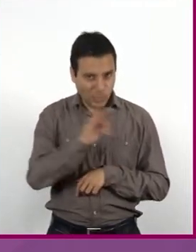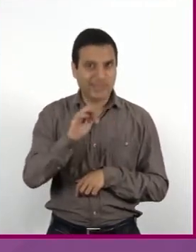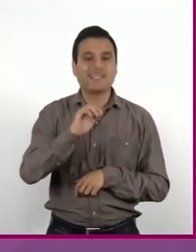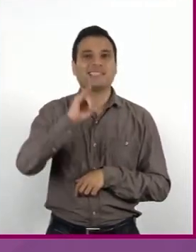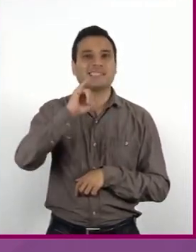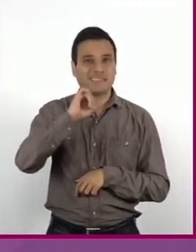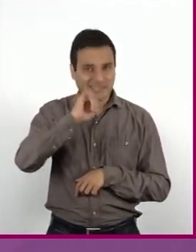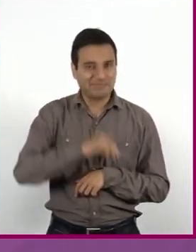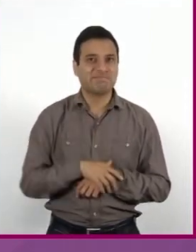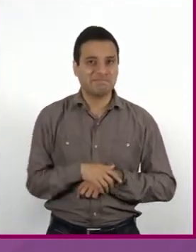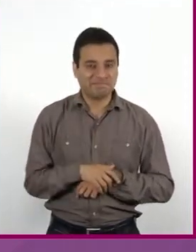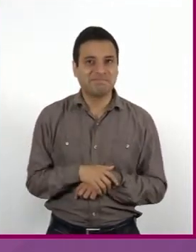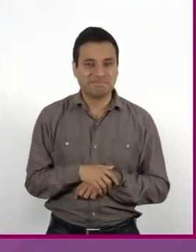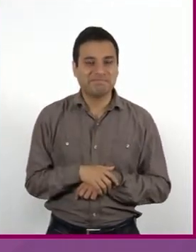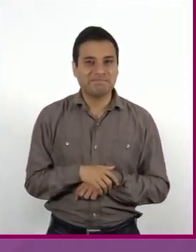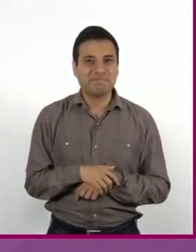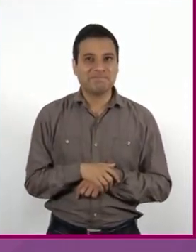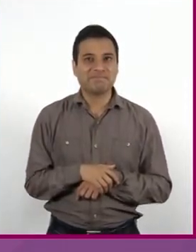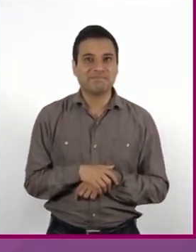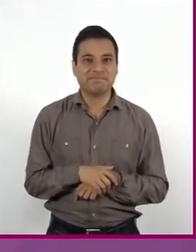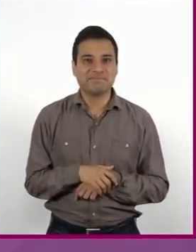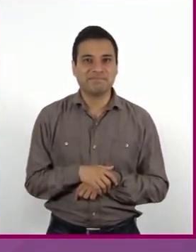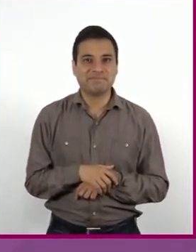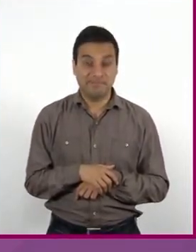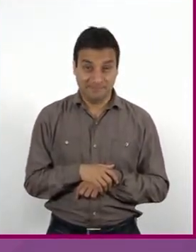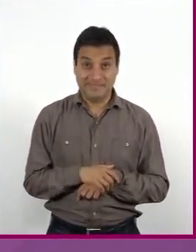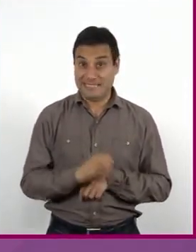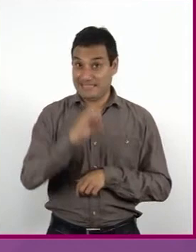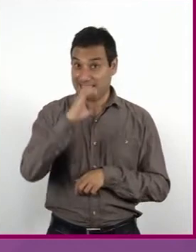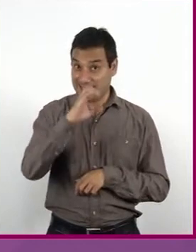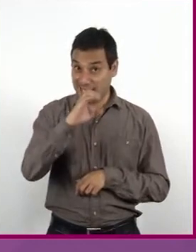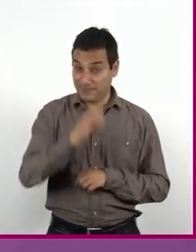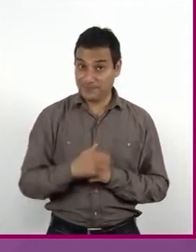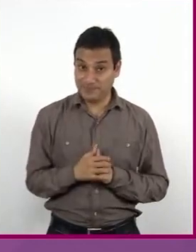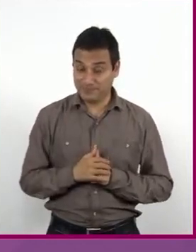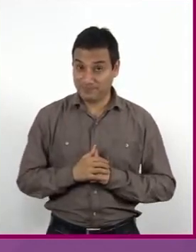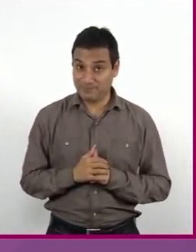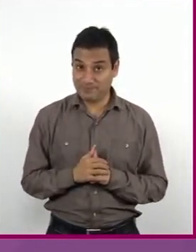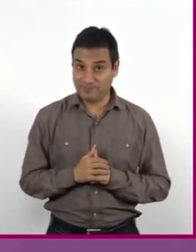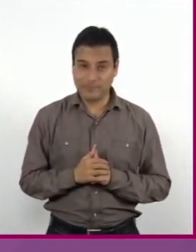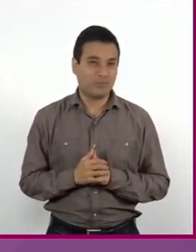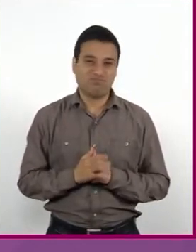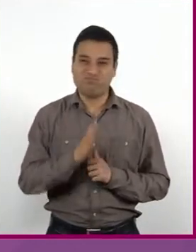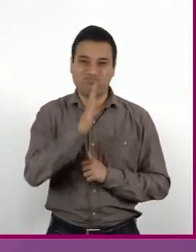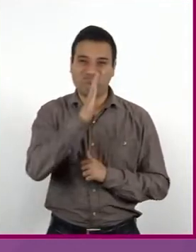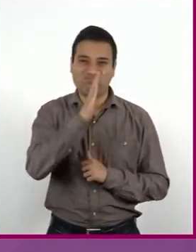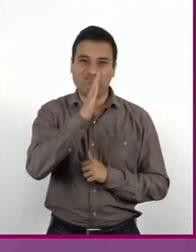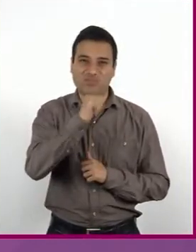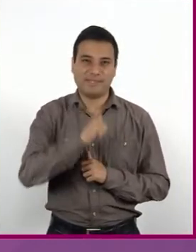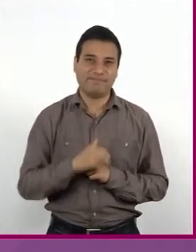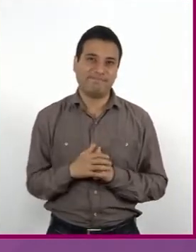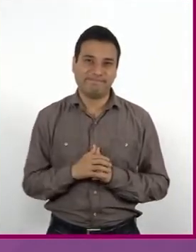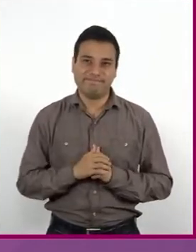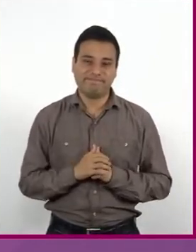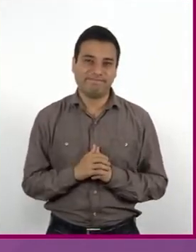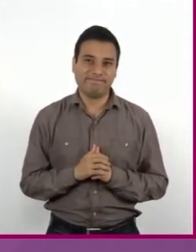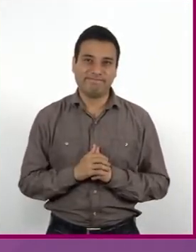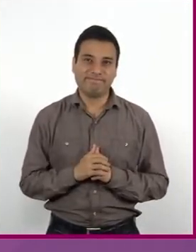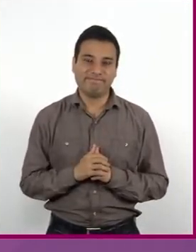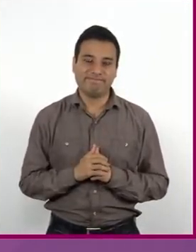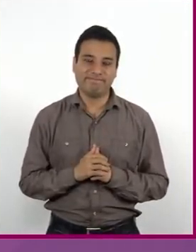hacer la caja. Con el tercer desarrollo plano C, tampoco se puede construir la caja.